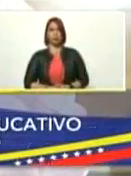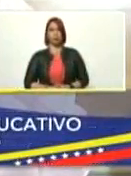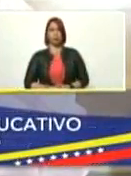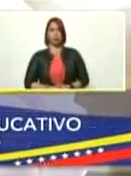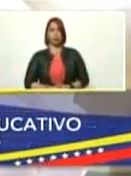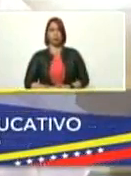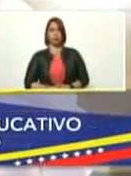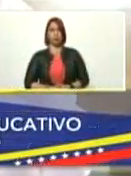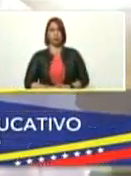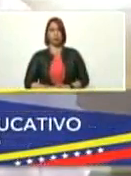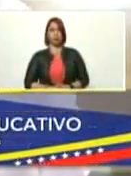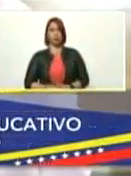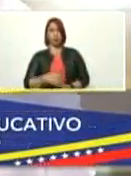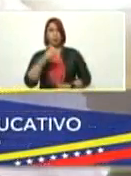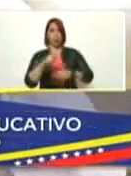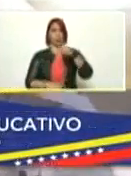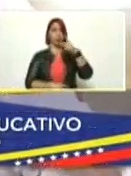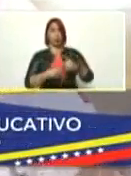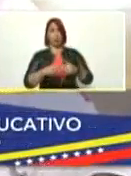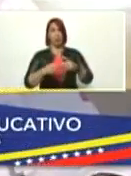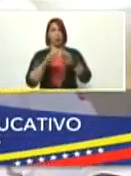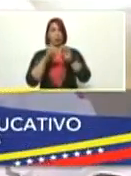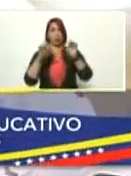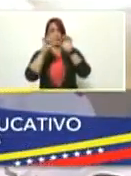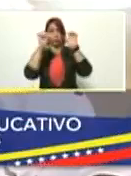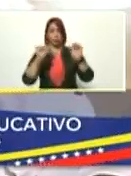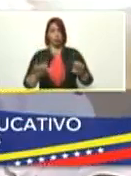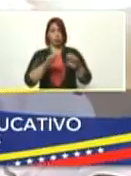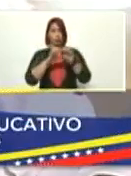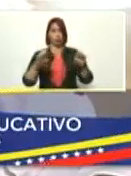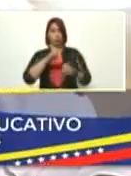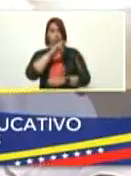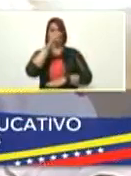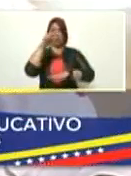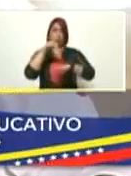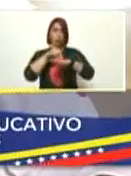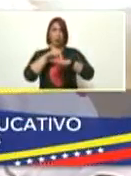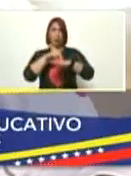de los programas educativos del sistema educativo nacional.